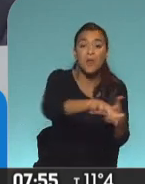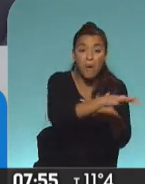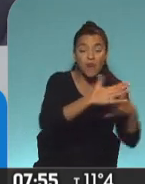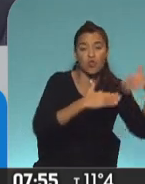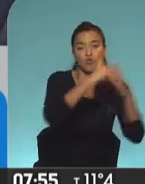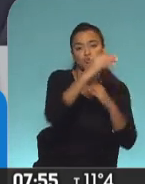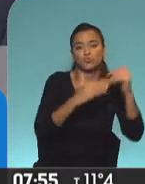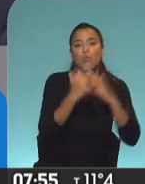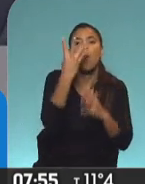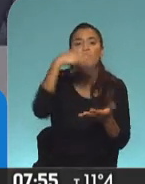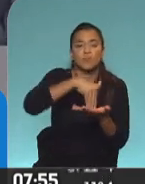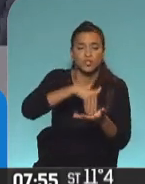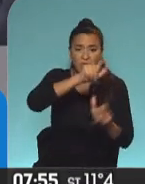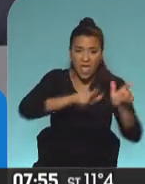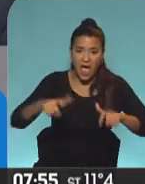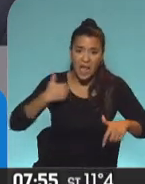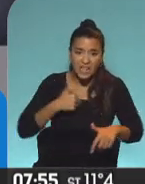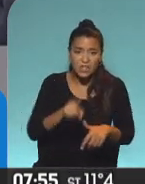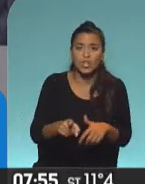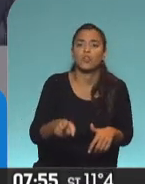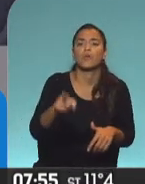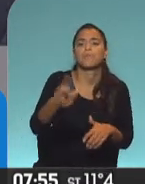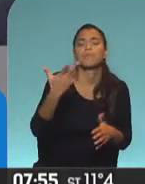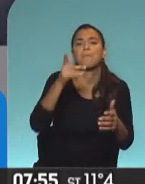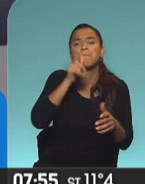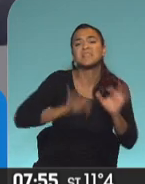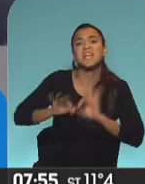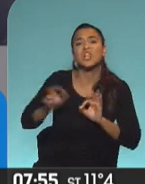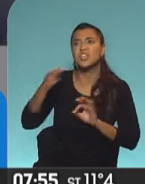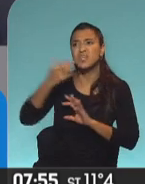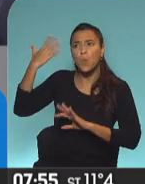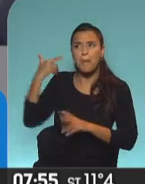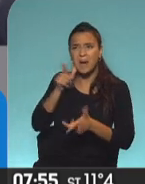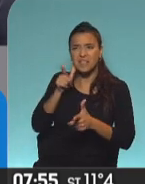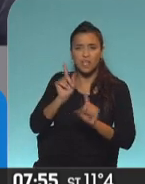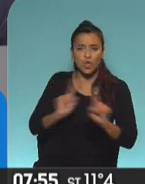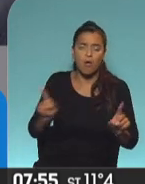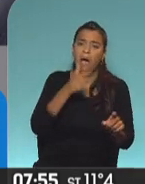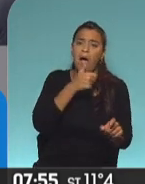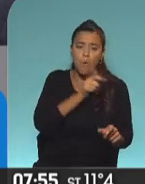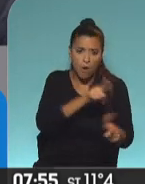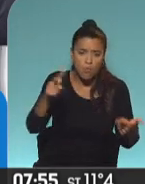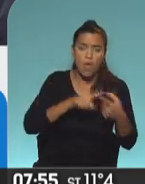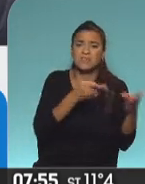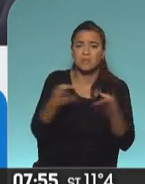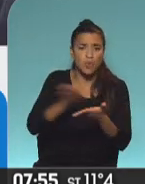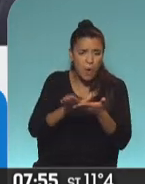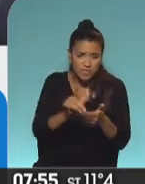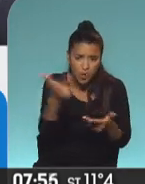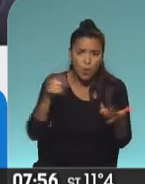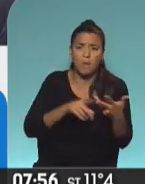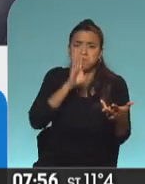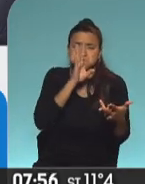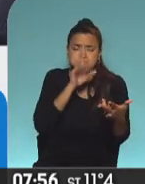4 millones de argentinos. Hay 4 millones millones de argentinos que viven más parecido al siglo XIX que al siglo XXI, sin agua, sin servicios básicos, con